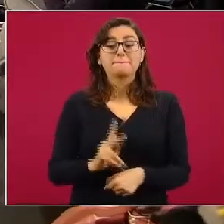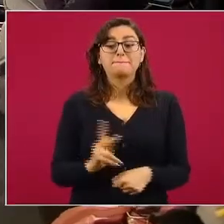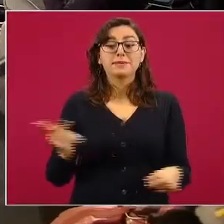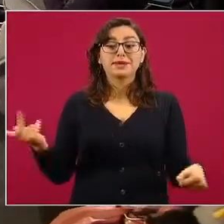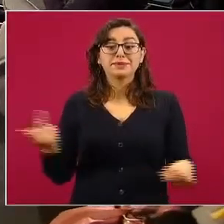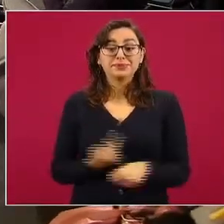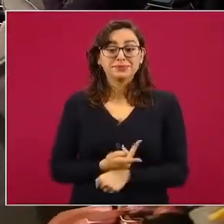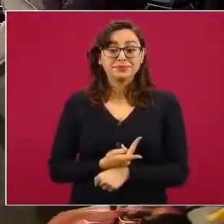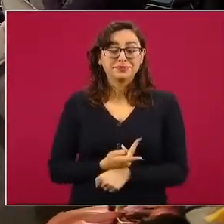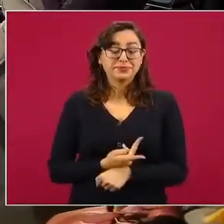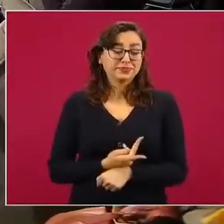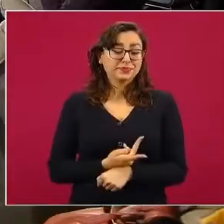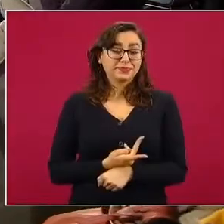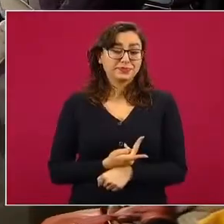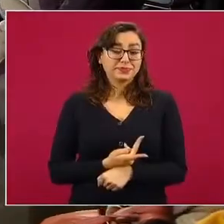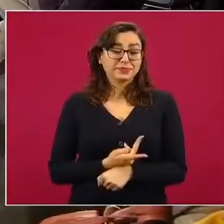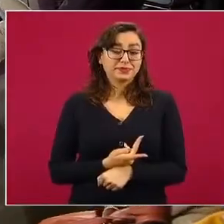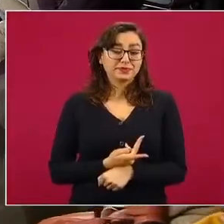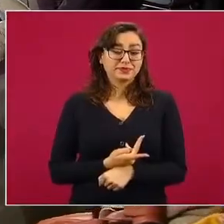existe